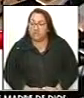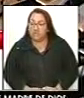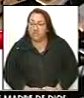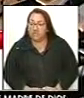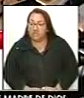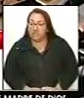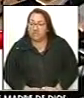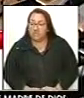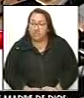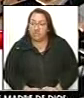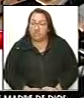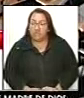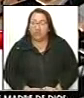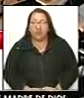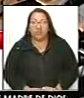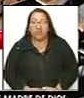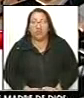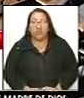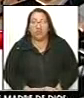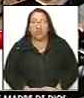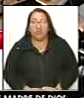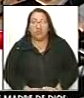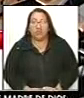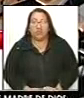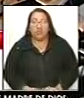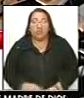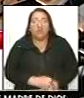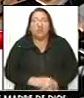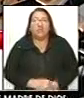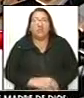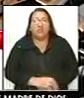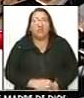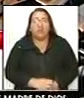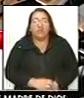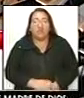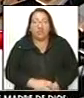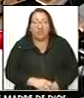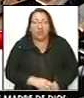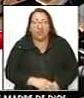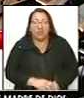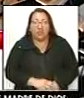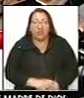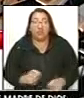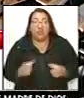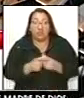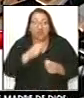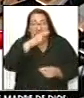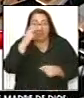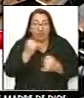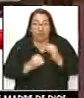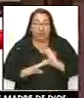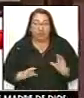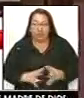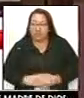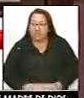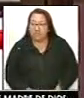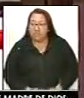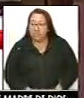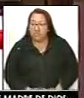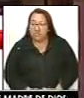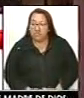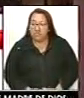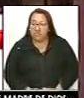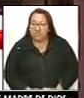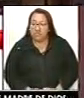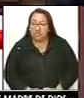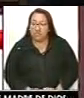congresista Melgarejo. Congresista Velázquez, si es ya para finalizar, pues de hecho uso la palabra, sin